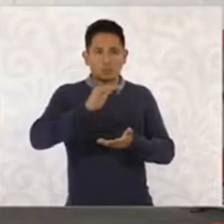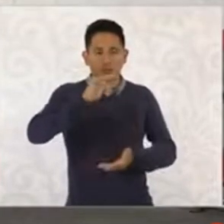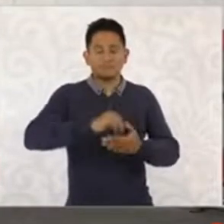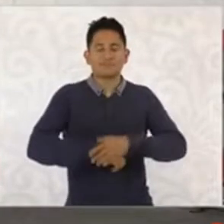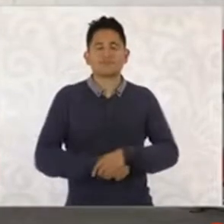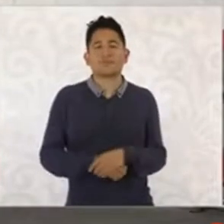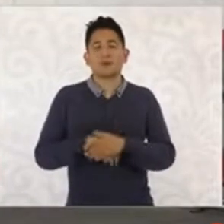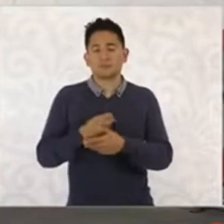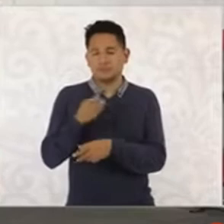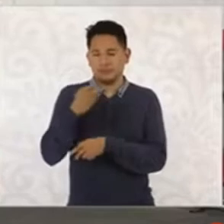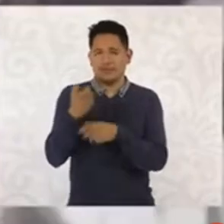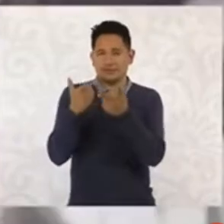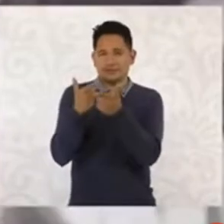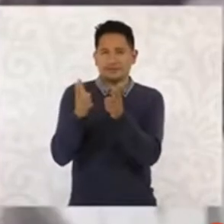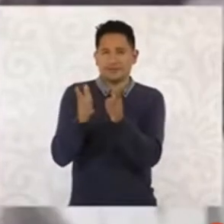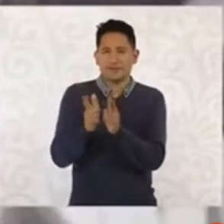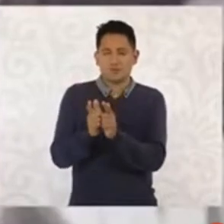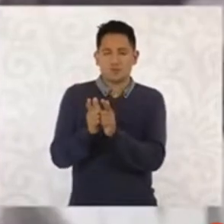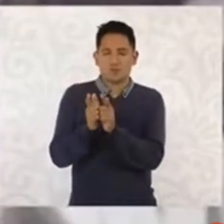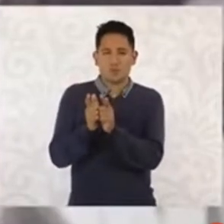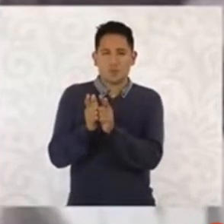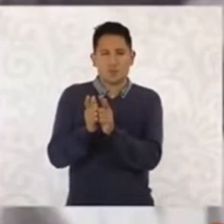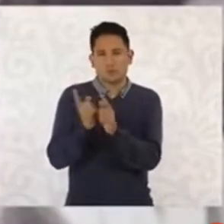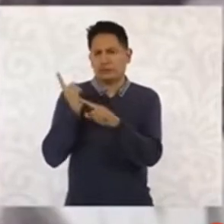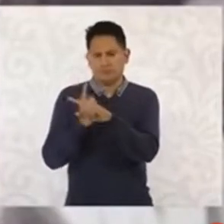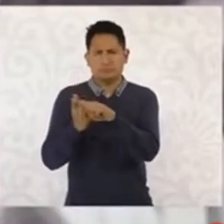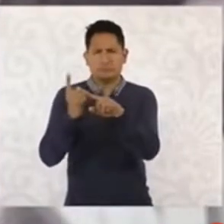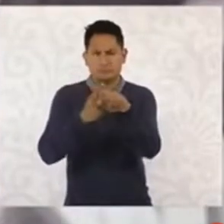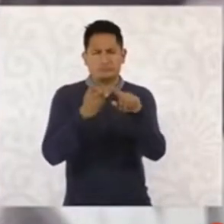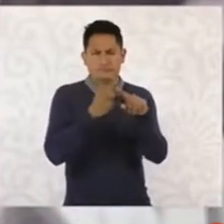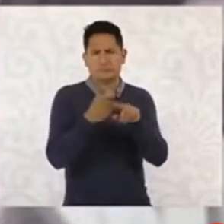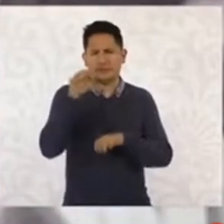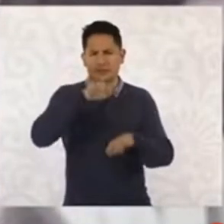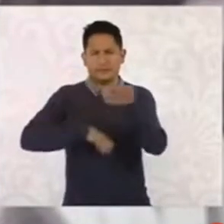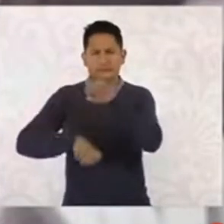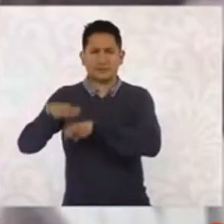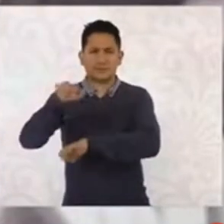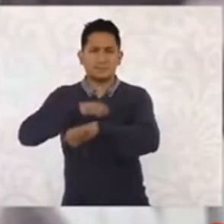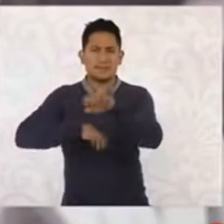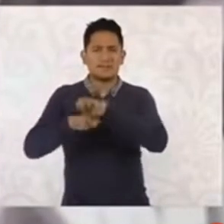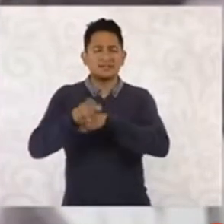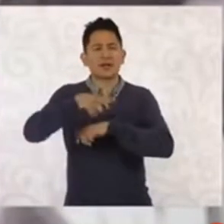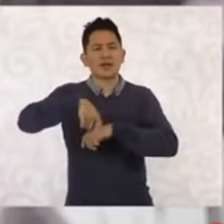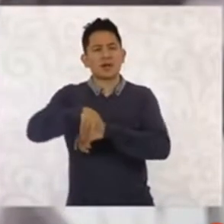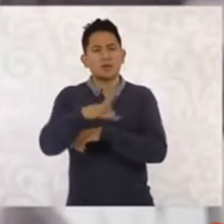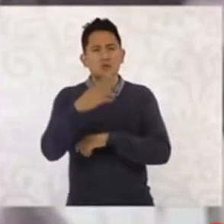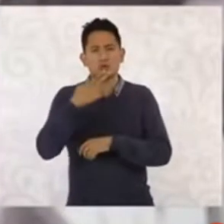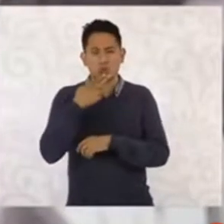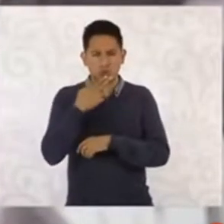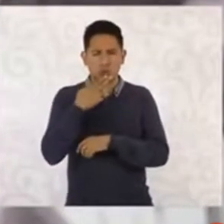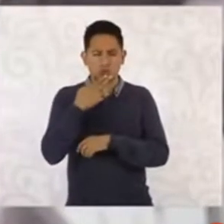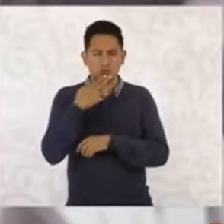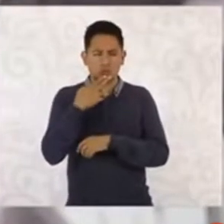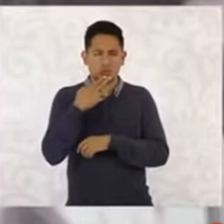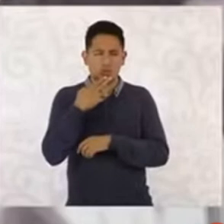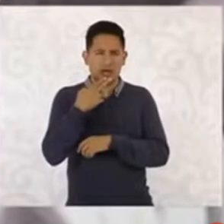Este grupo empresarial y muchos otros ocuparon esta figura legalmente